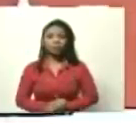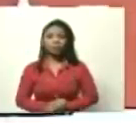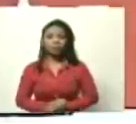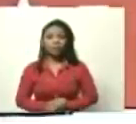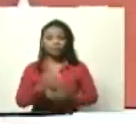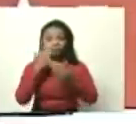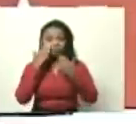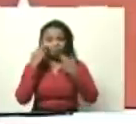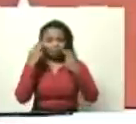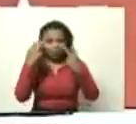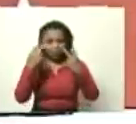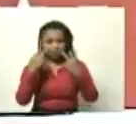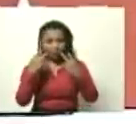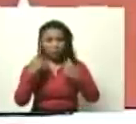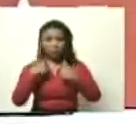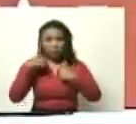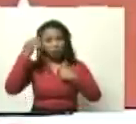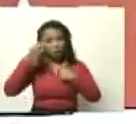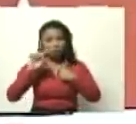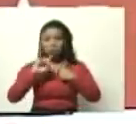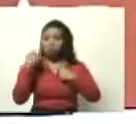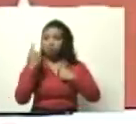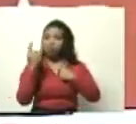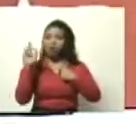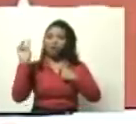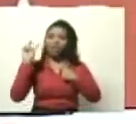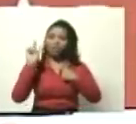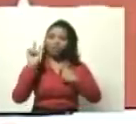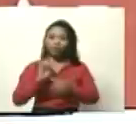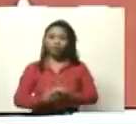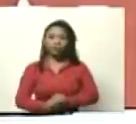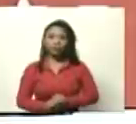Mira, yo creo que no solo para Venezuela.